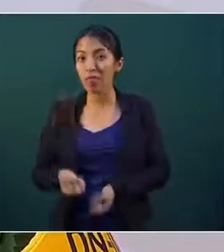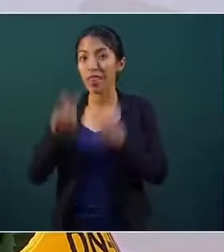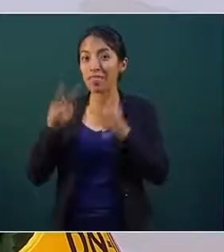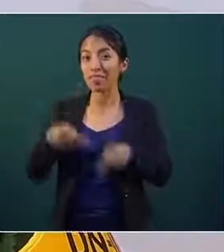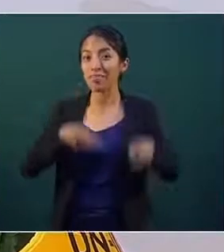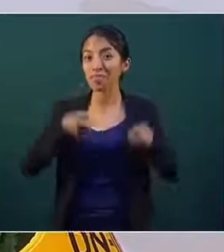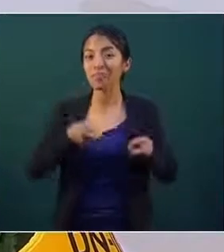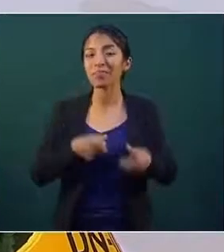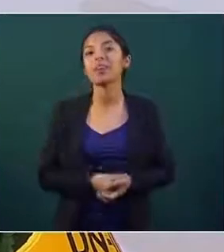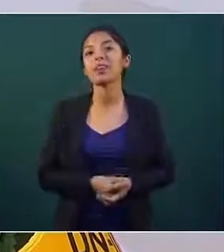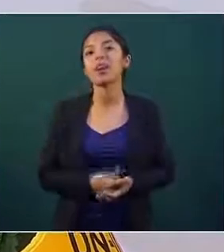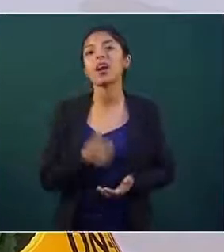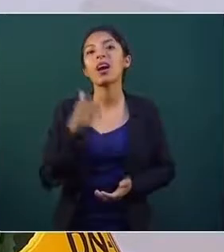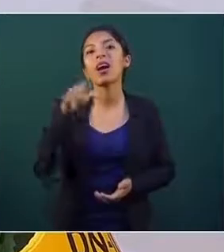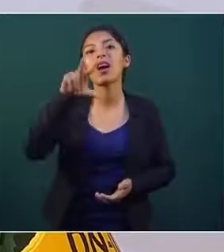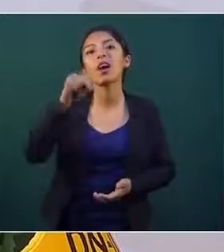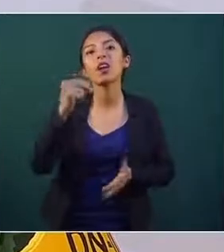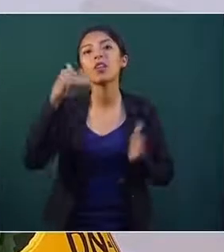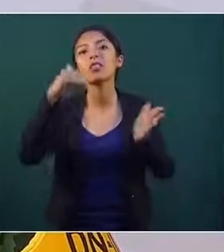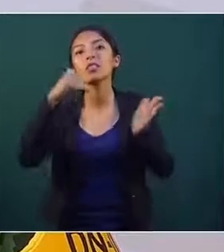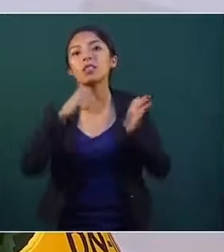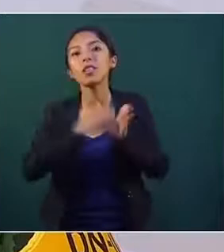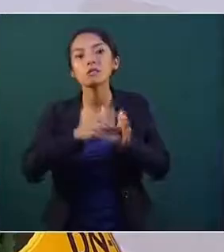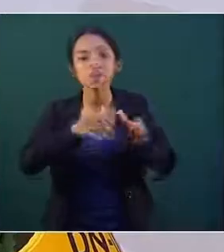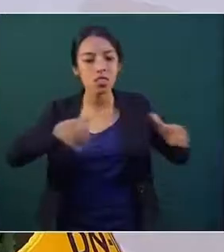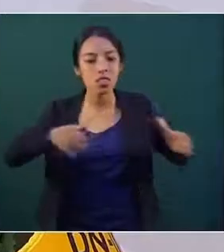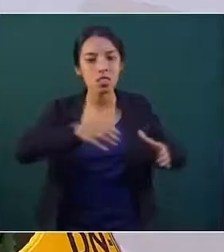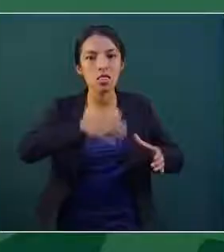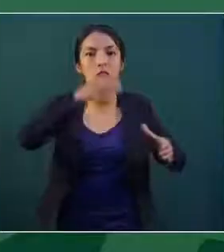80,000 barriles diarios.